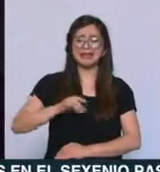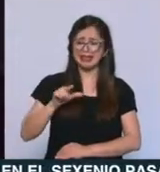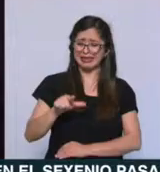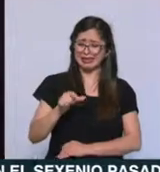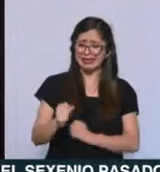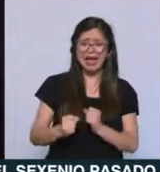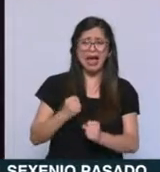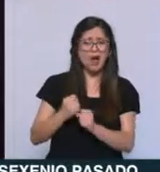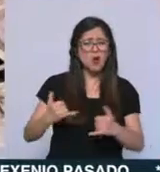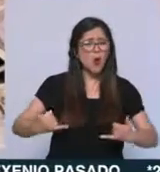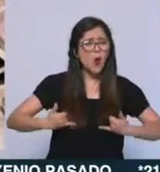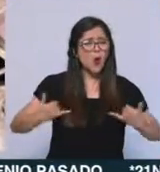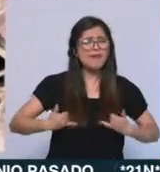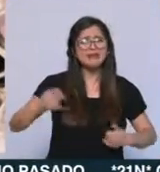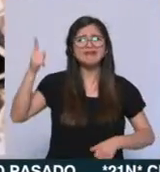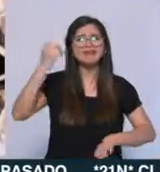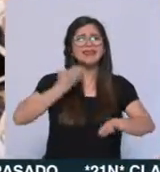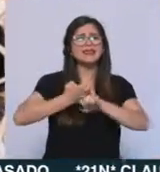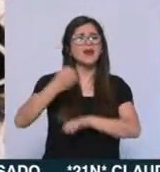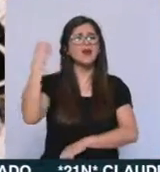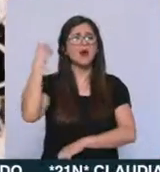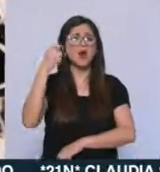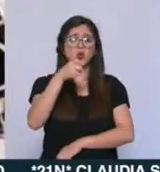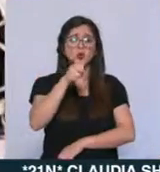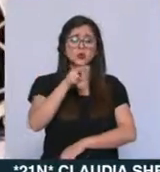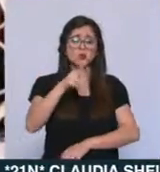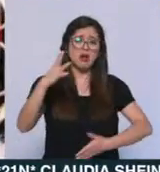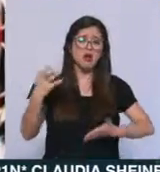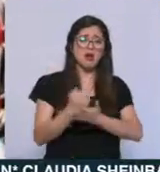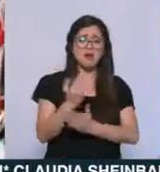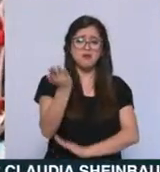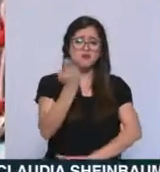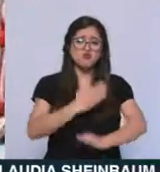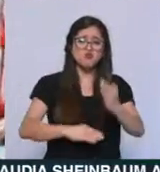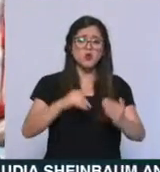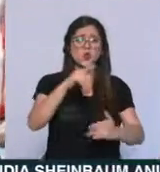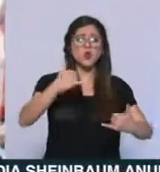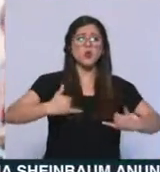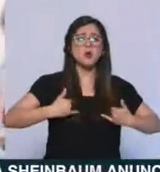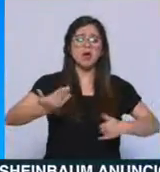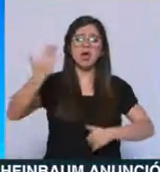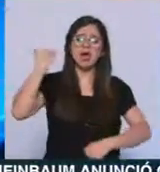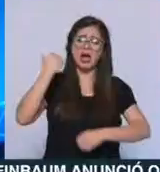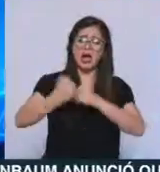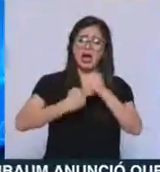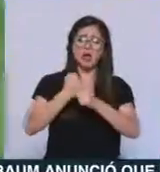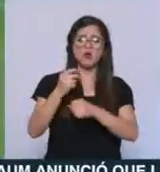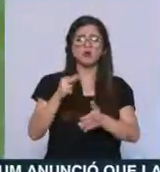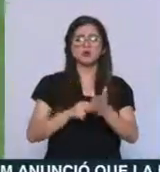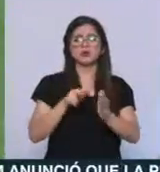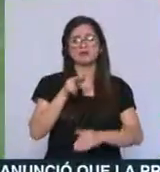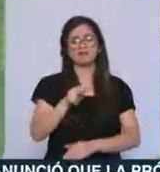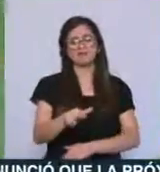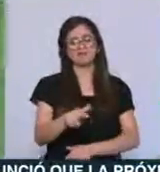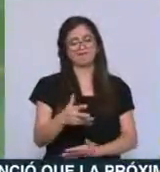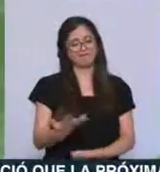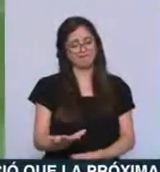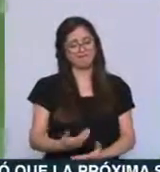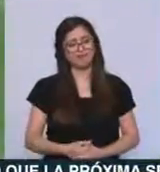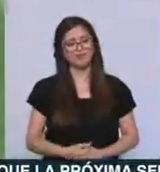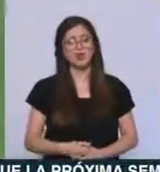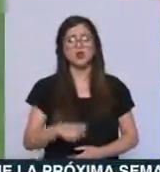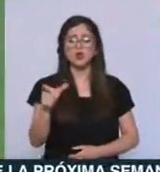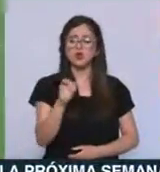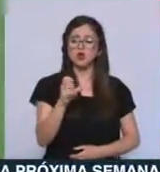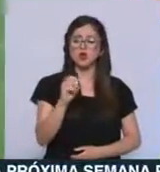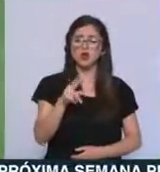años en el estado de Oaxaca. Fue subcampeona nacional de taekwondo en el Nacional Juvenil de 2018. Los Xolos de